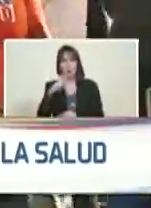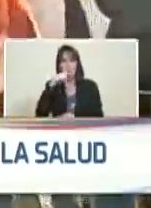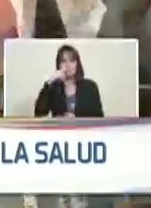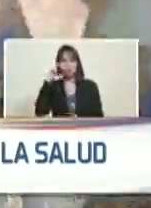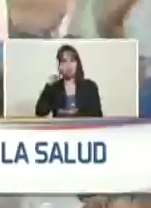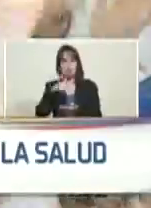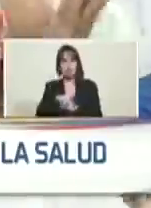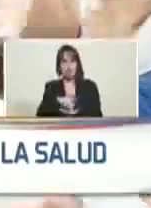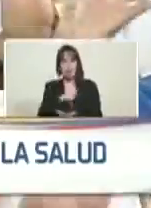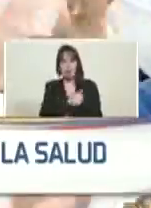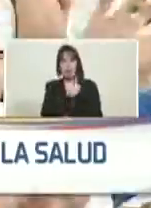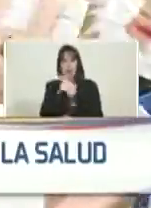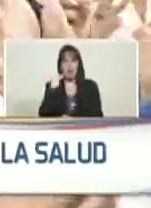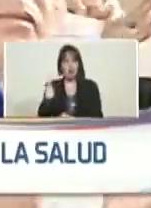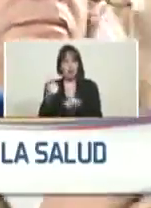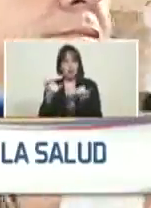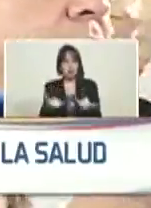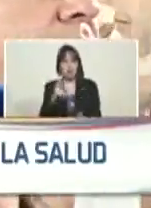una de ellas